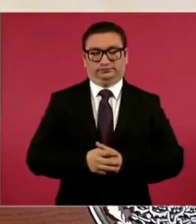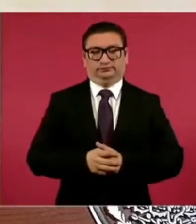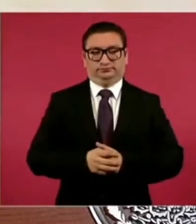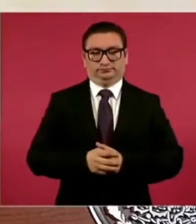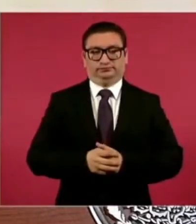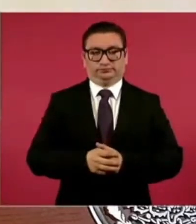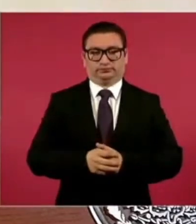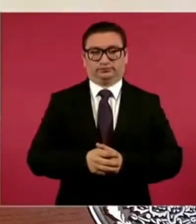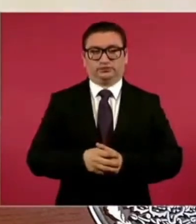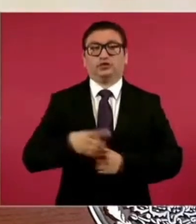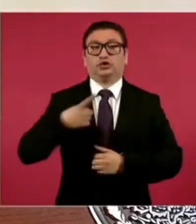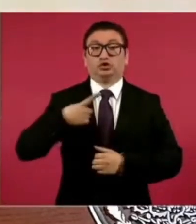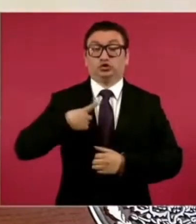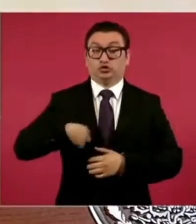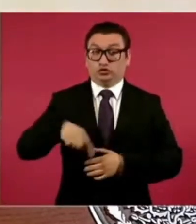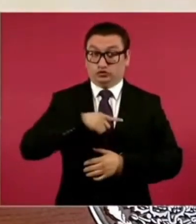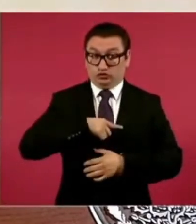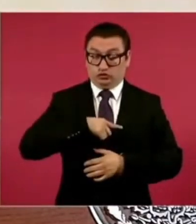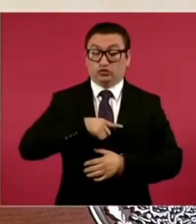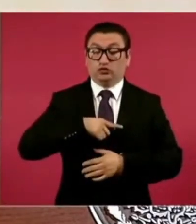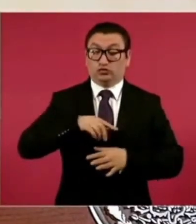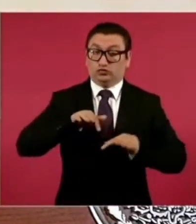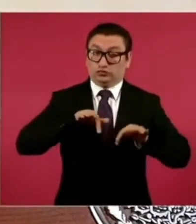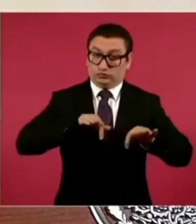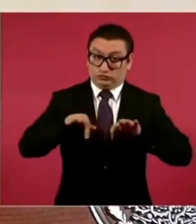de que nosotros estamos